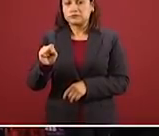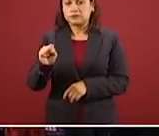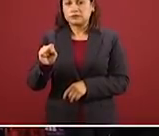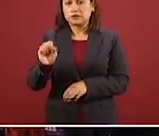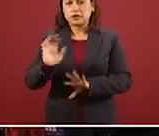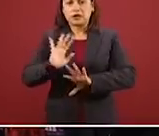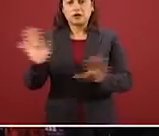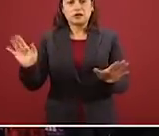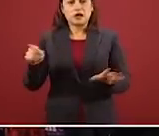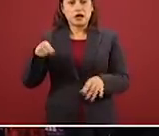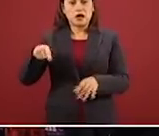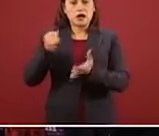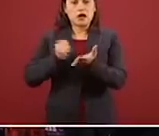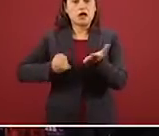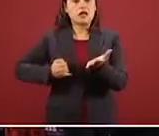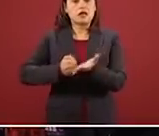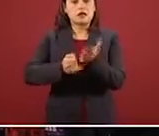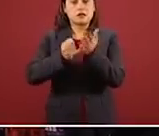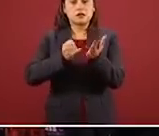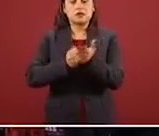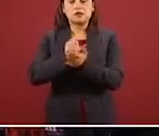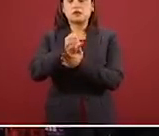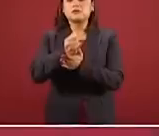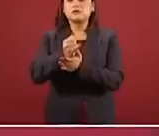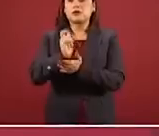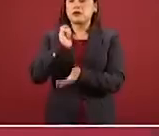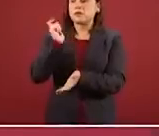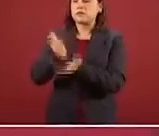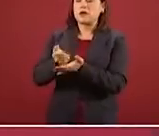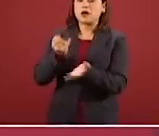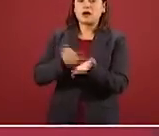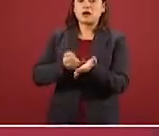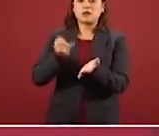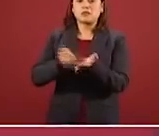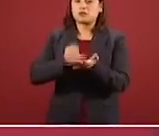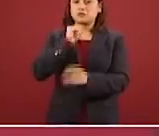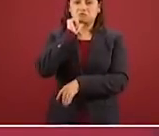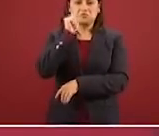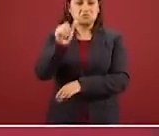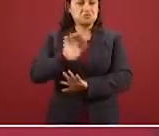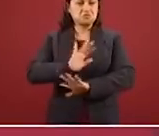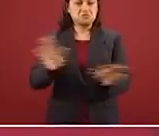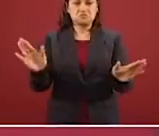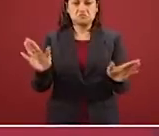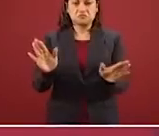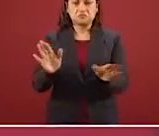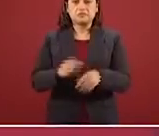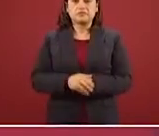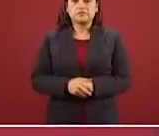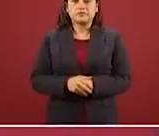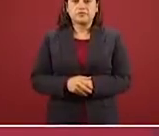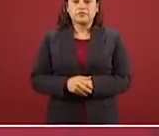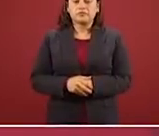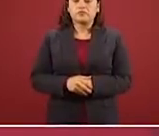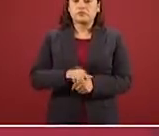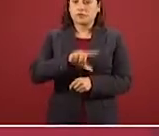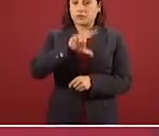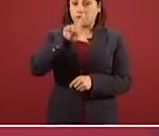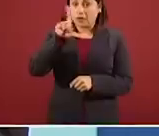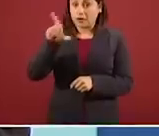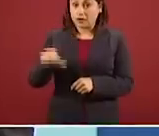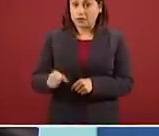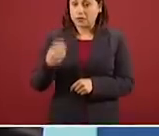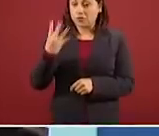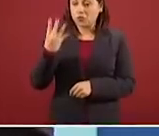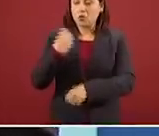canceló el pago de impuestos por la extracción de minerales. Y hace 4 años se estableció el